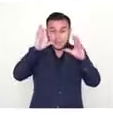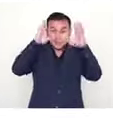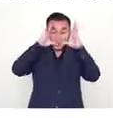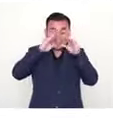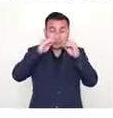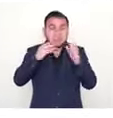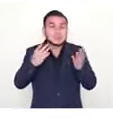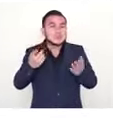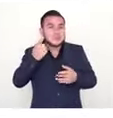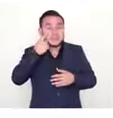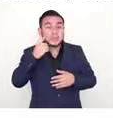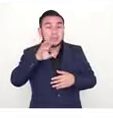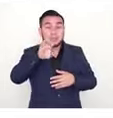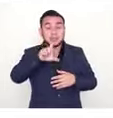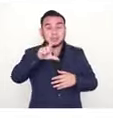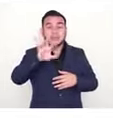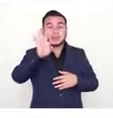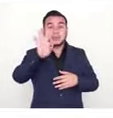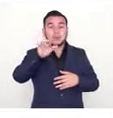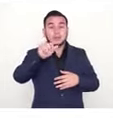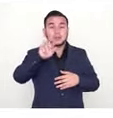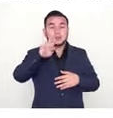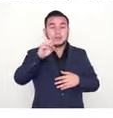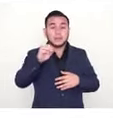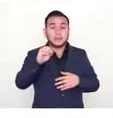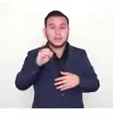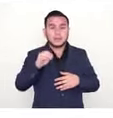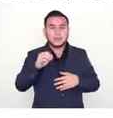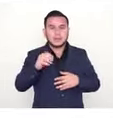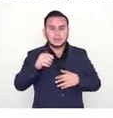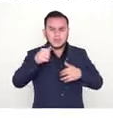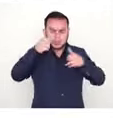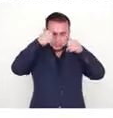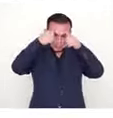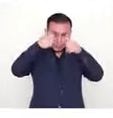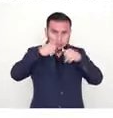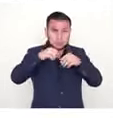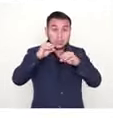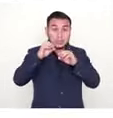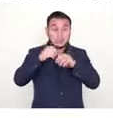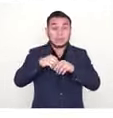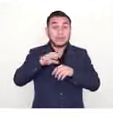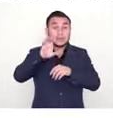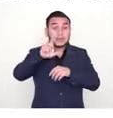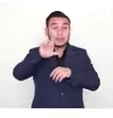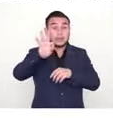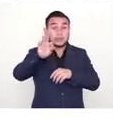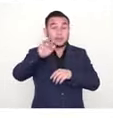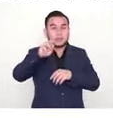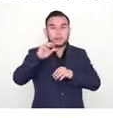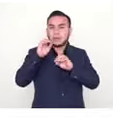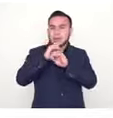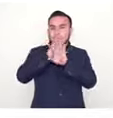bueno el faro afirma que en agosto la administración buque el r el faro afirma